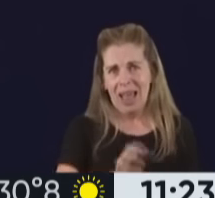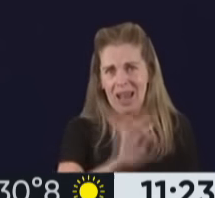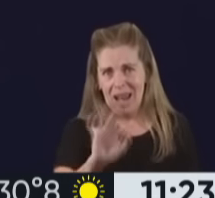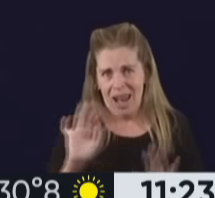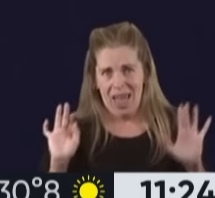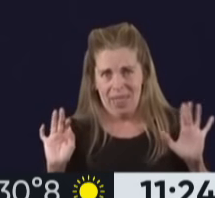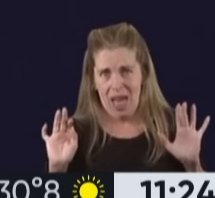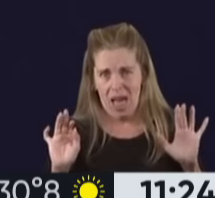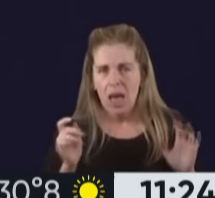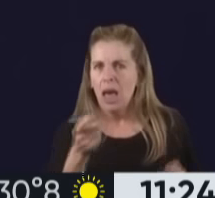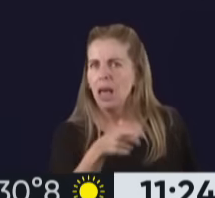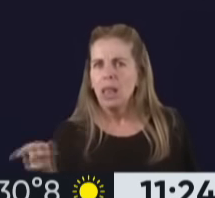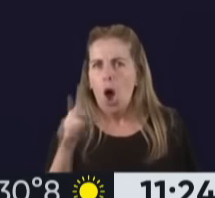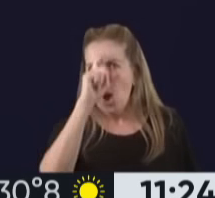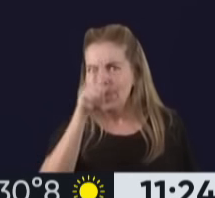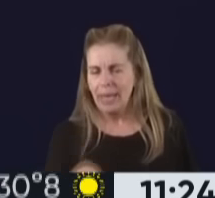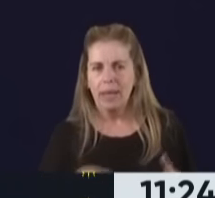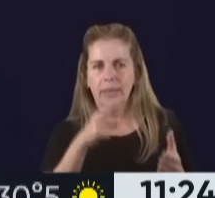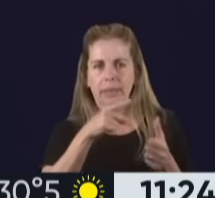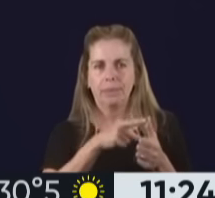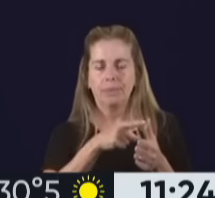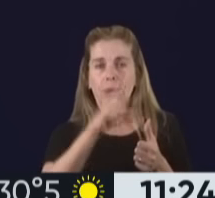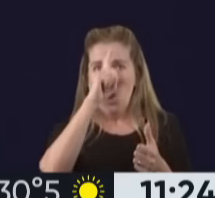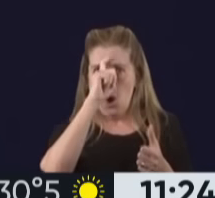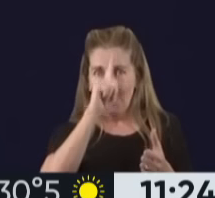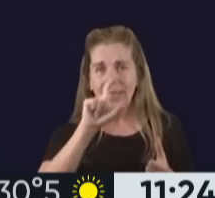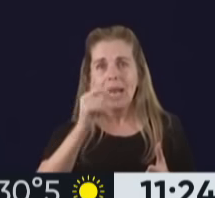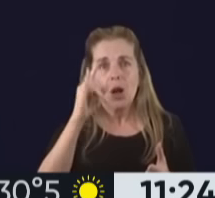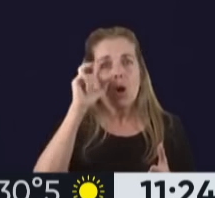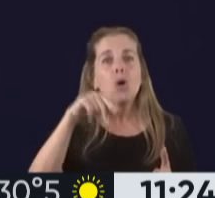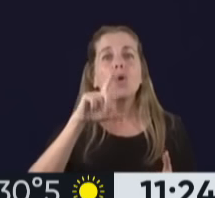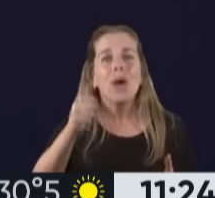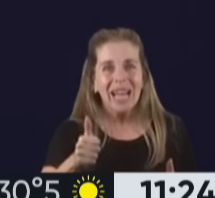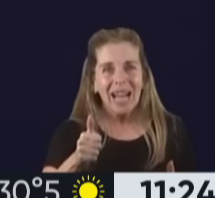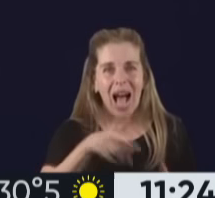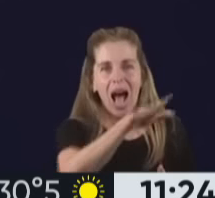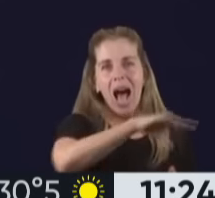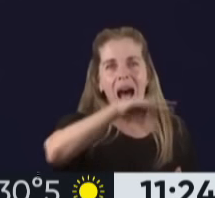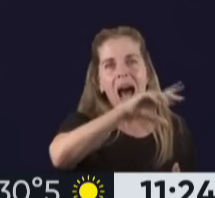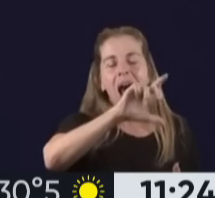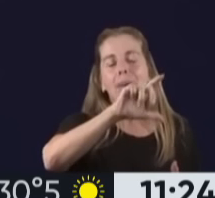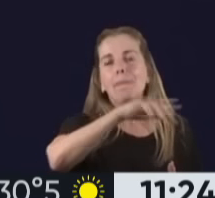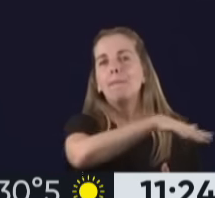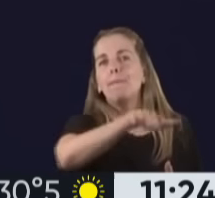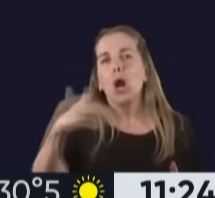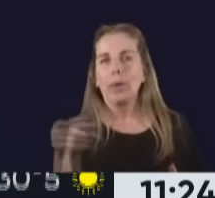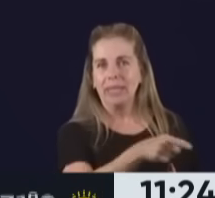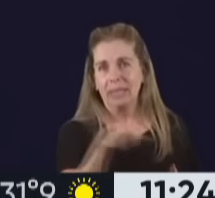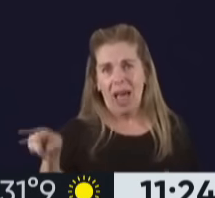los montos que adeuda la provincia de Buenos Aires. El Hospital Cuenca Alta en Cañuelas, la provincia adeuda